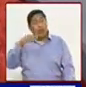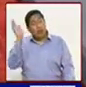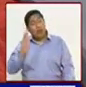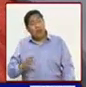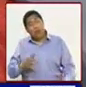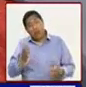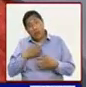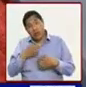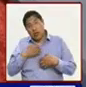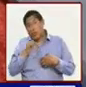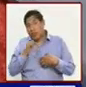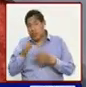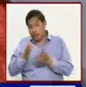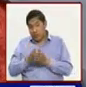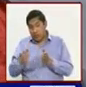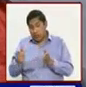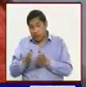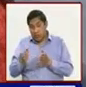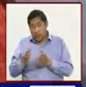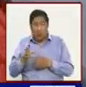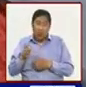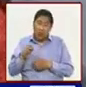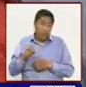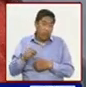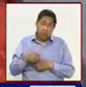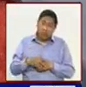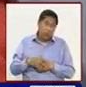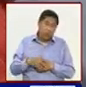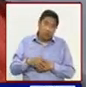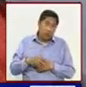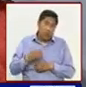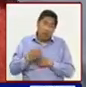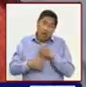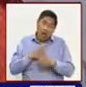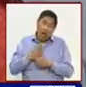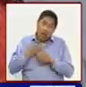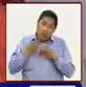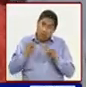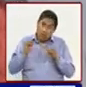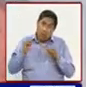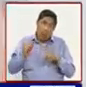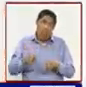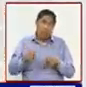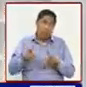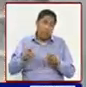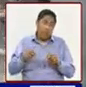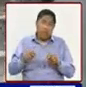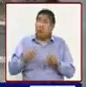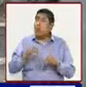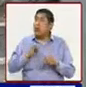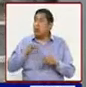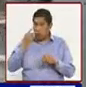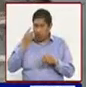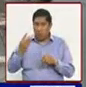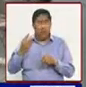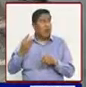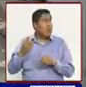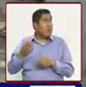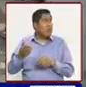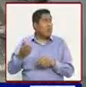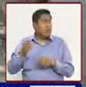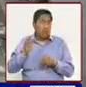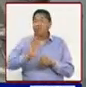gente por la falta de espacio para caminar? No, no, que hay años que vendo acá, no. Ni... Yo he visto igual que